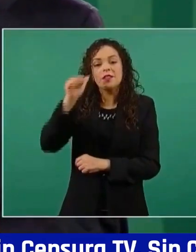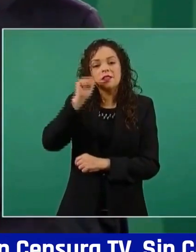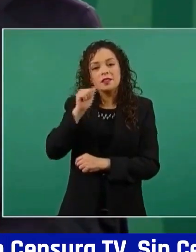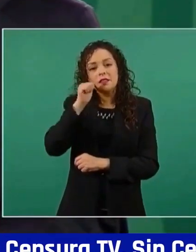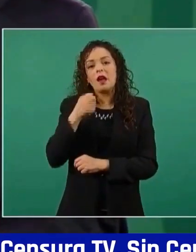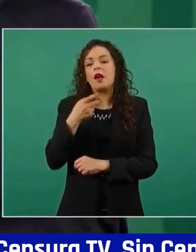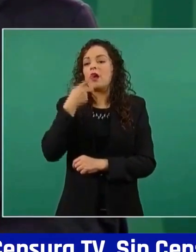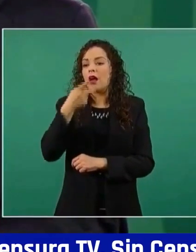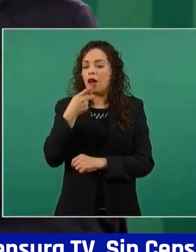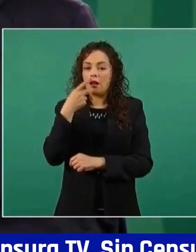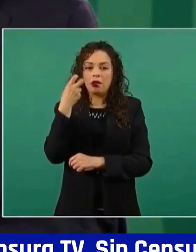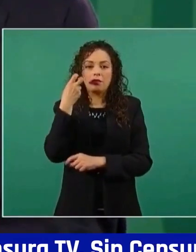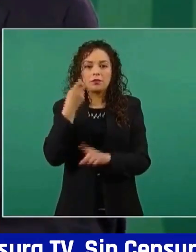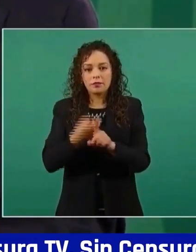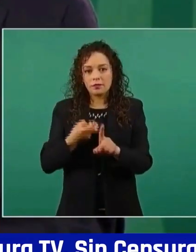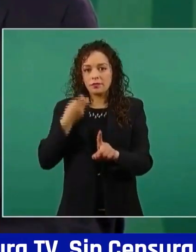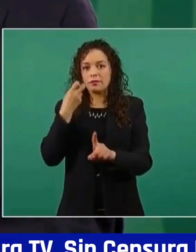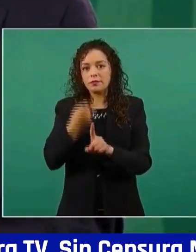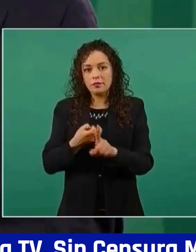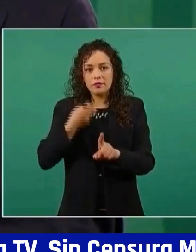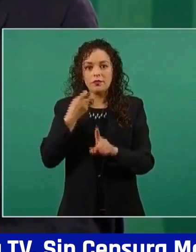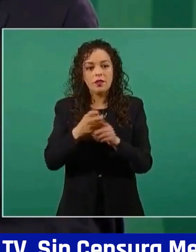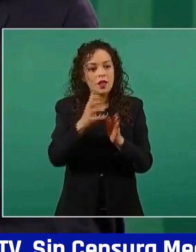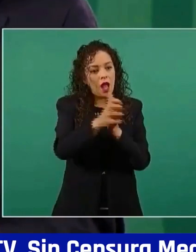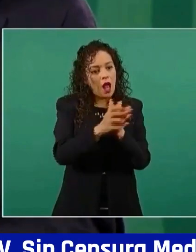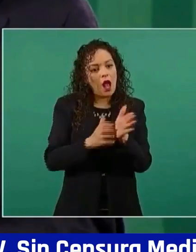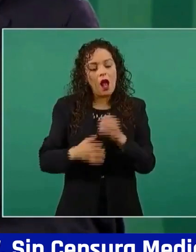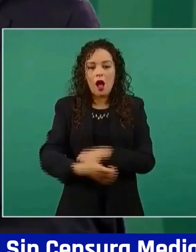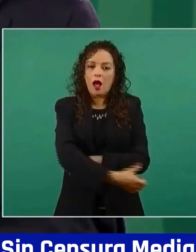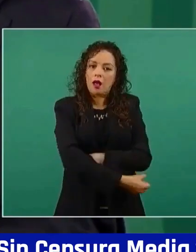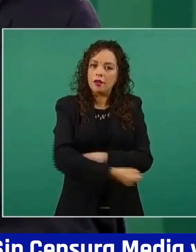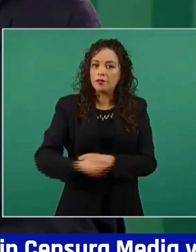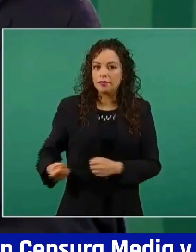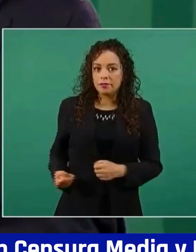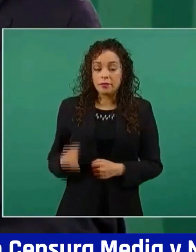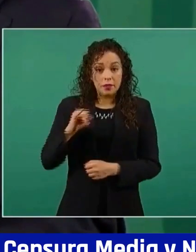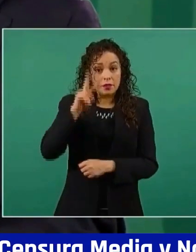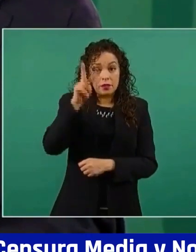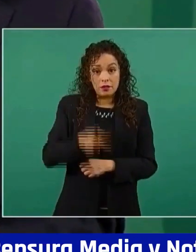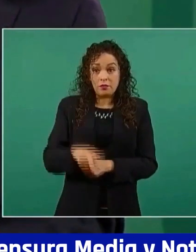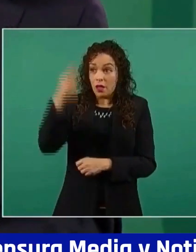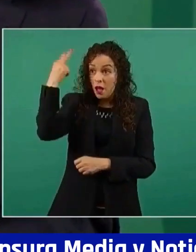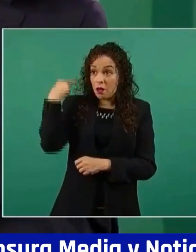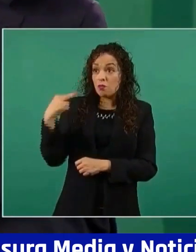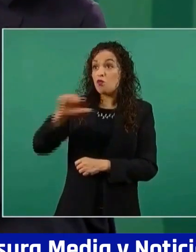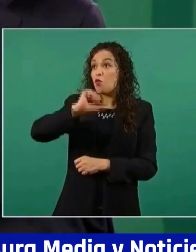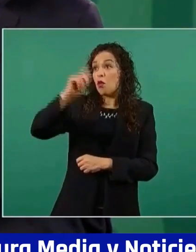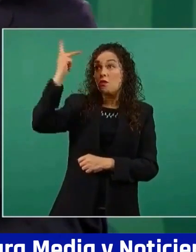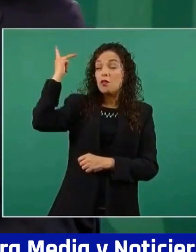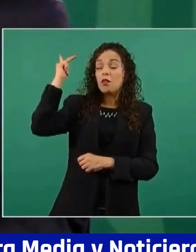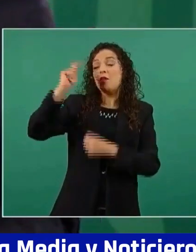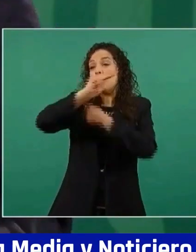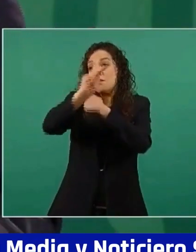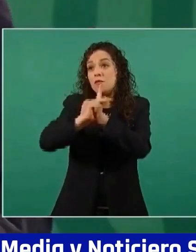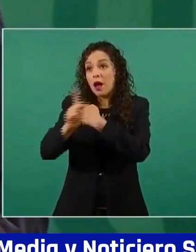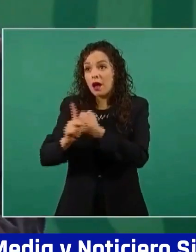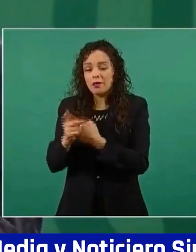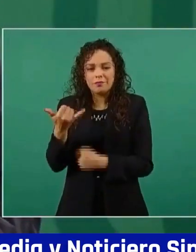propósito. Desde luego ya no hay viajes al extranjero, ya no hay